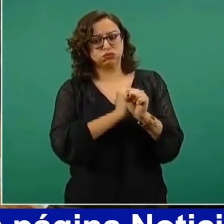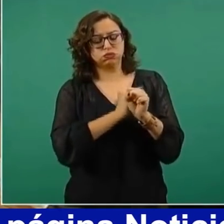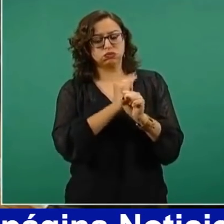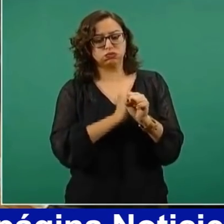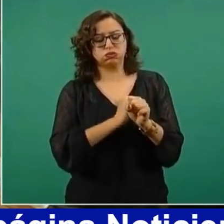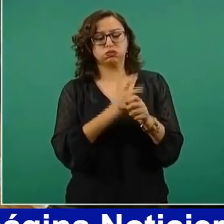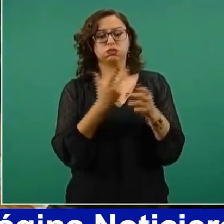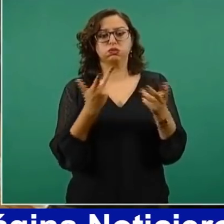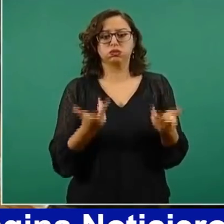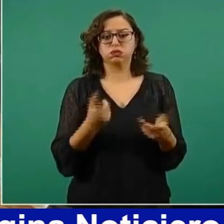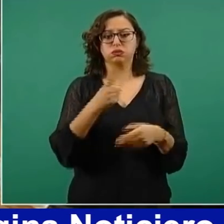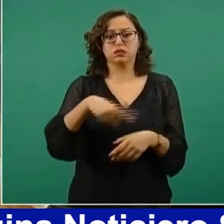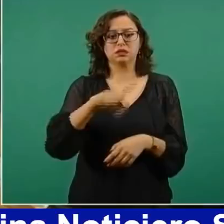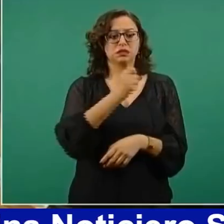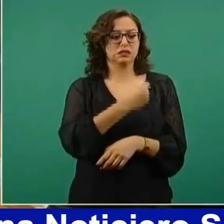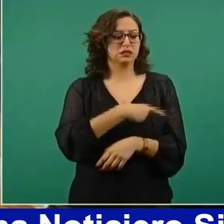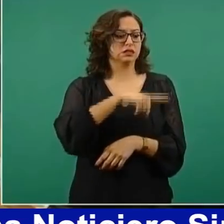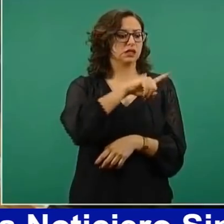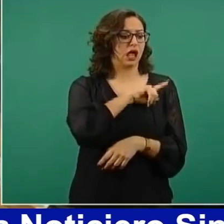los funcionarios de salud,